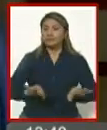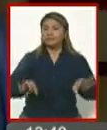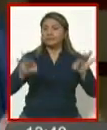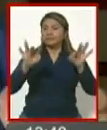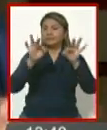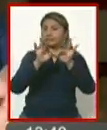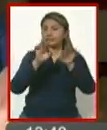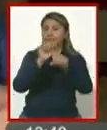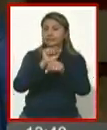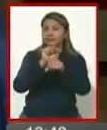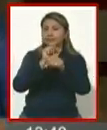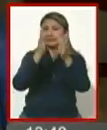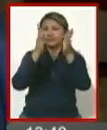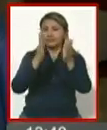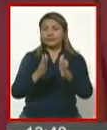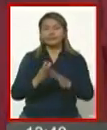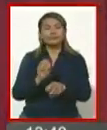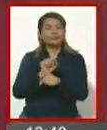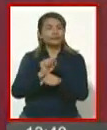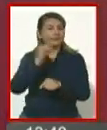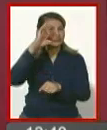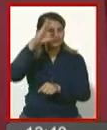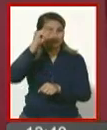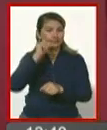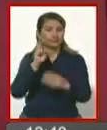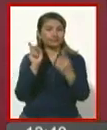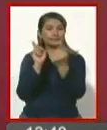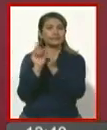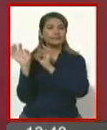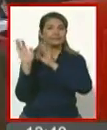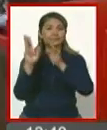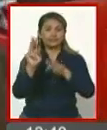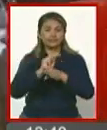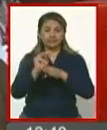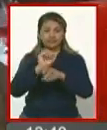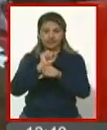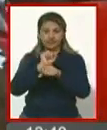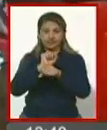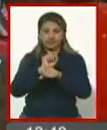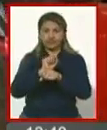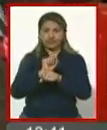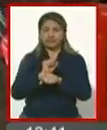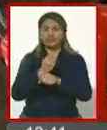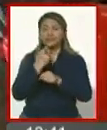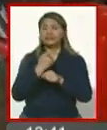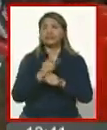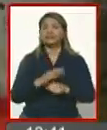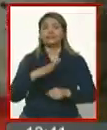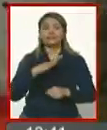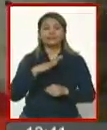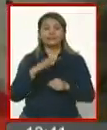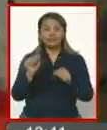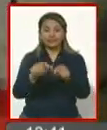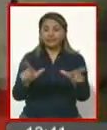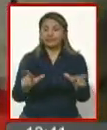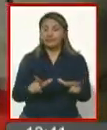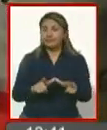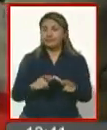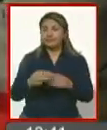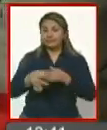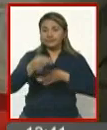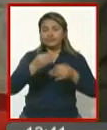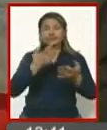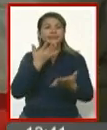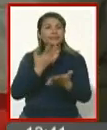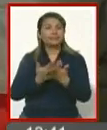toda empresa, es el trabajador, la trabajadora. Al encuentro también asistió el ministro de Trabajo y ponderó este tipo de escenario para el